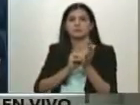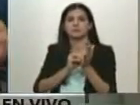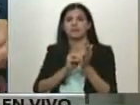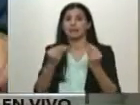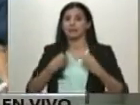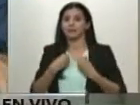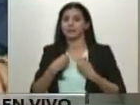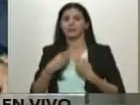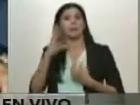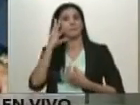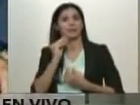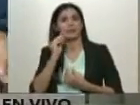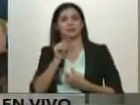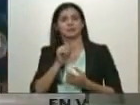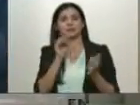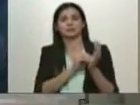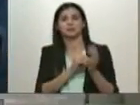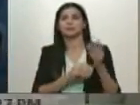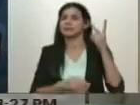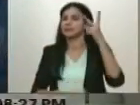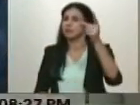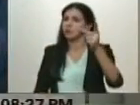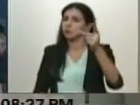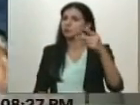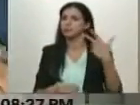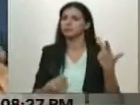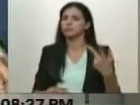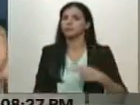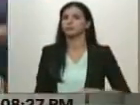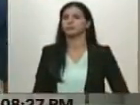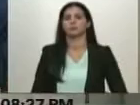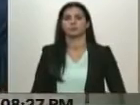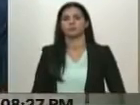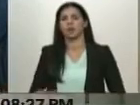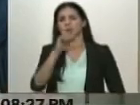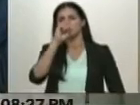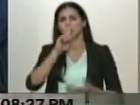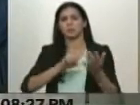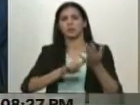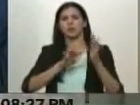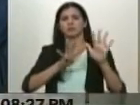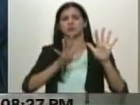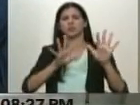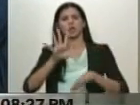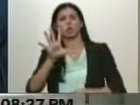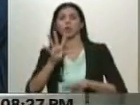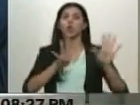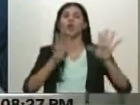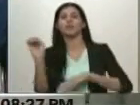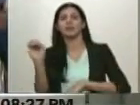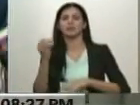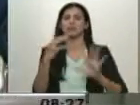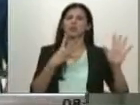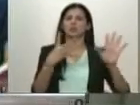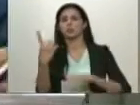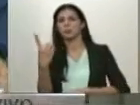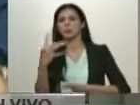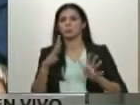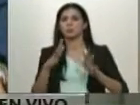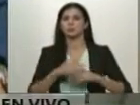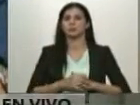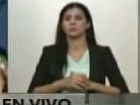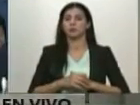elemento. Segundo elemento, esto fue en el año 90, 91, luego